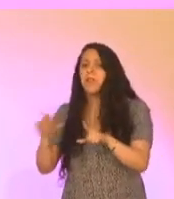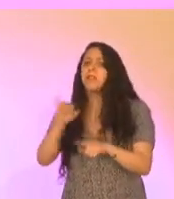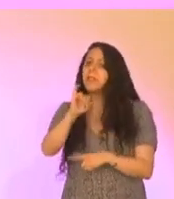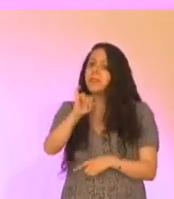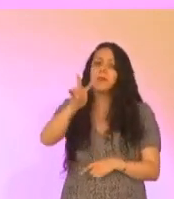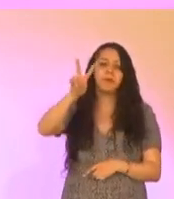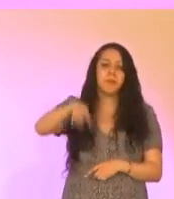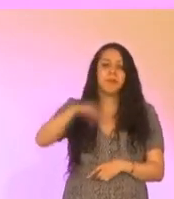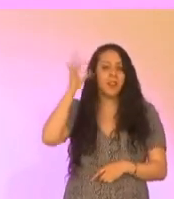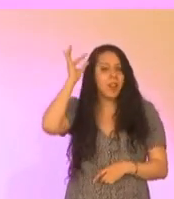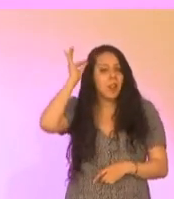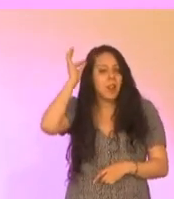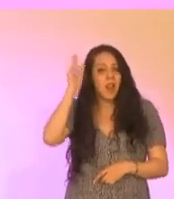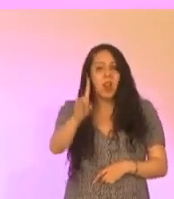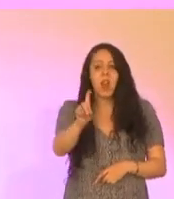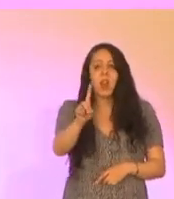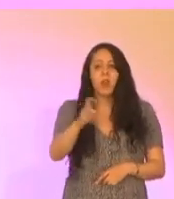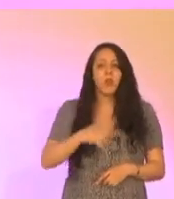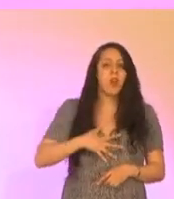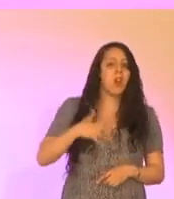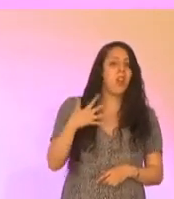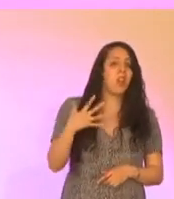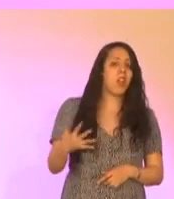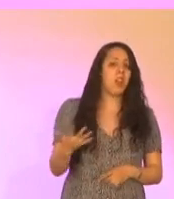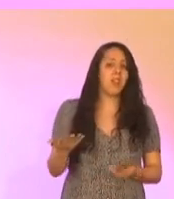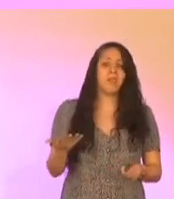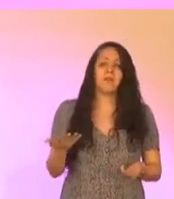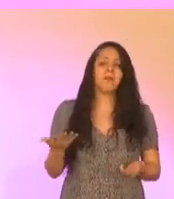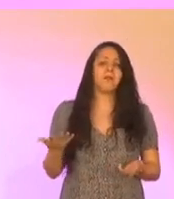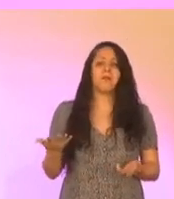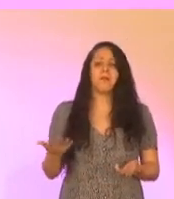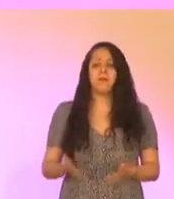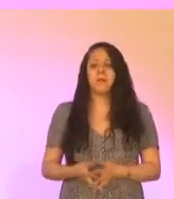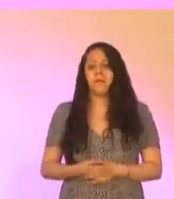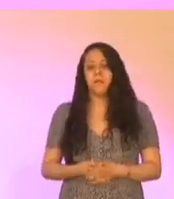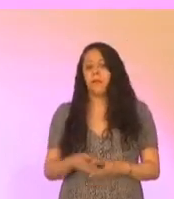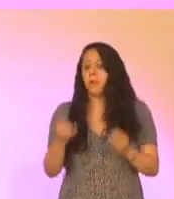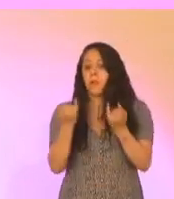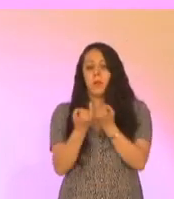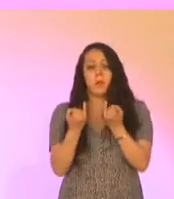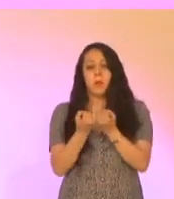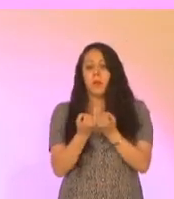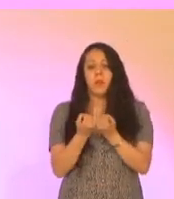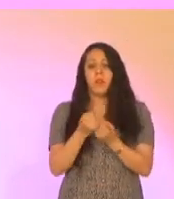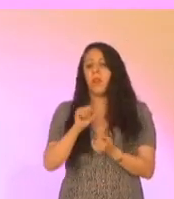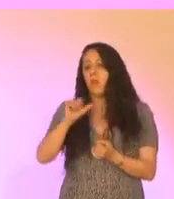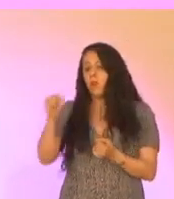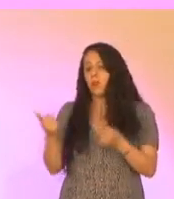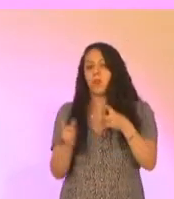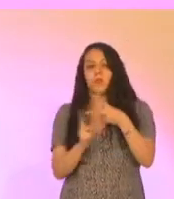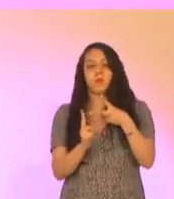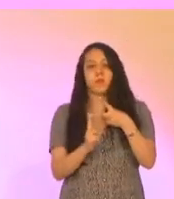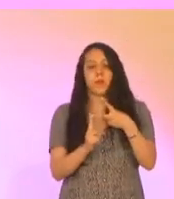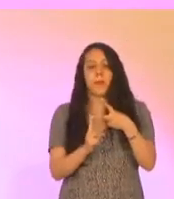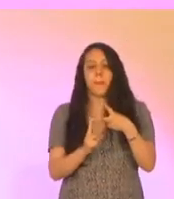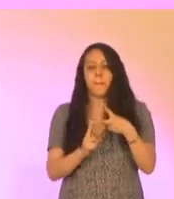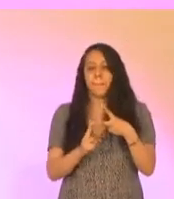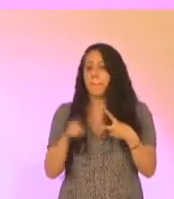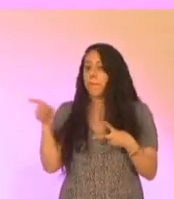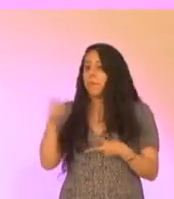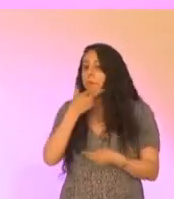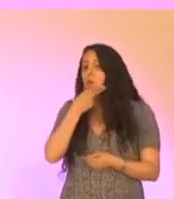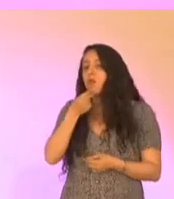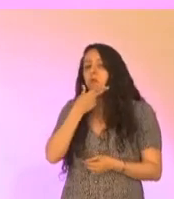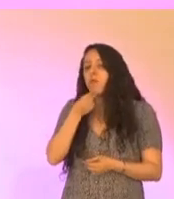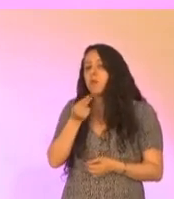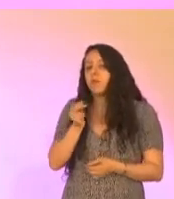si empieza a llover por favor aléjense de mí otra de las exposiciones que hubo fue la de un cuate que dijo que